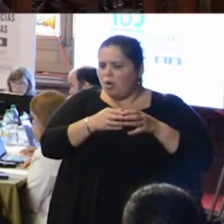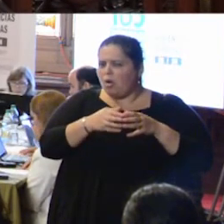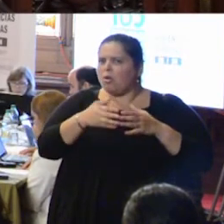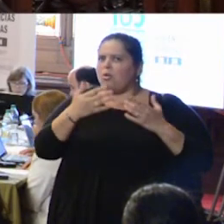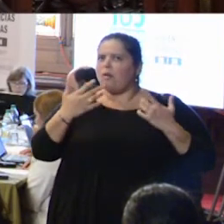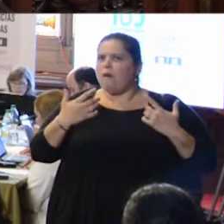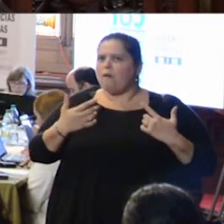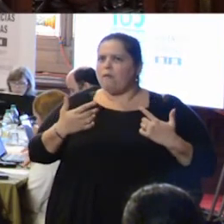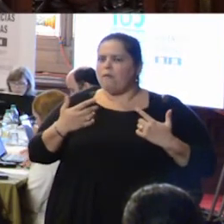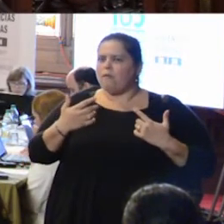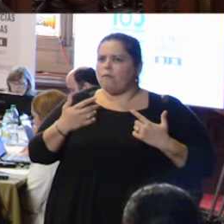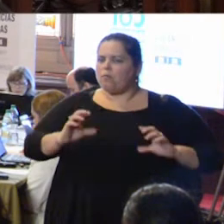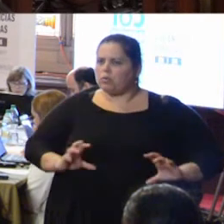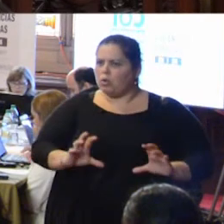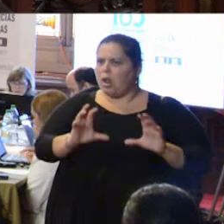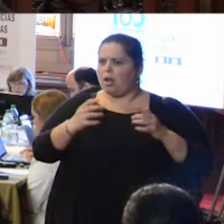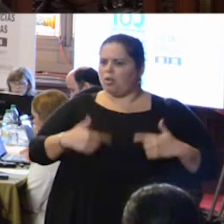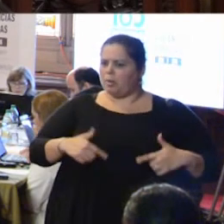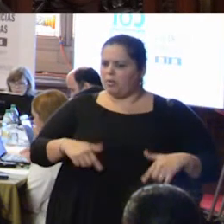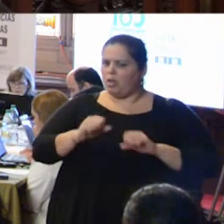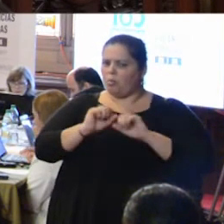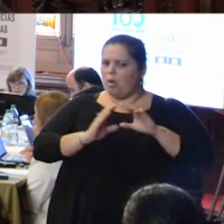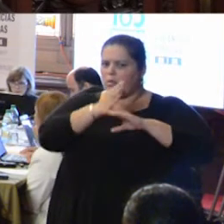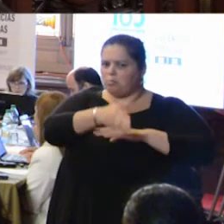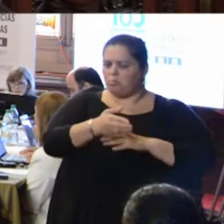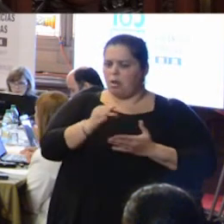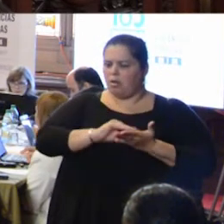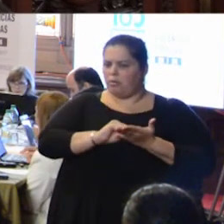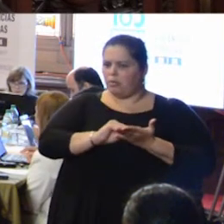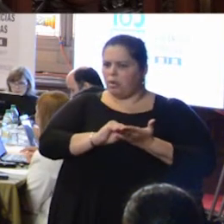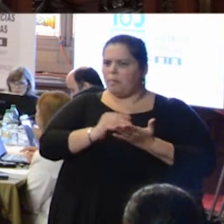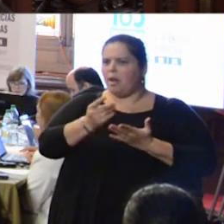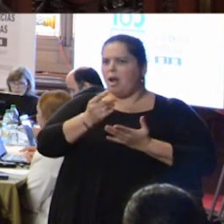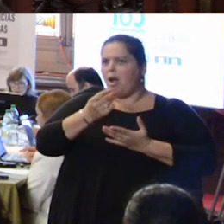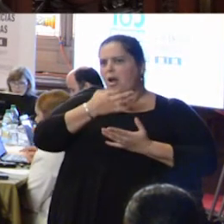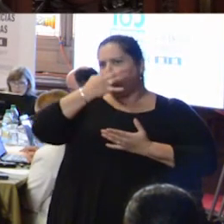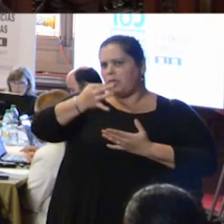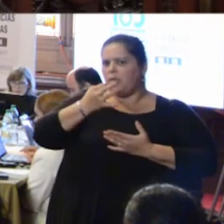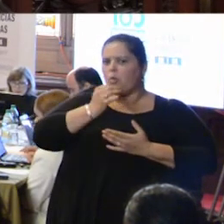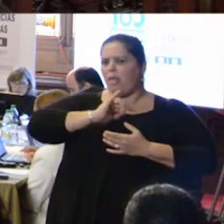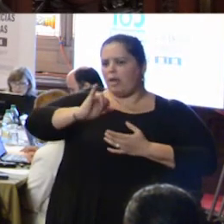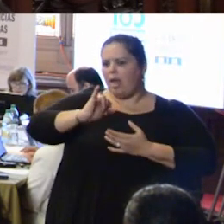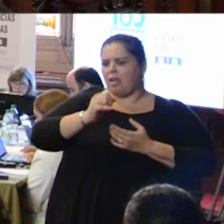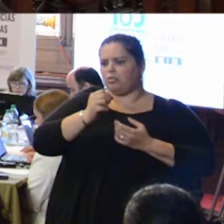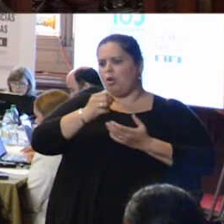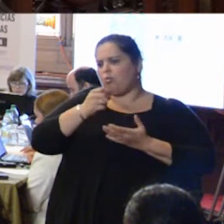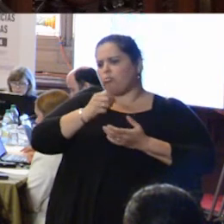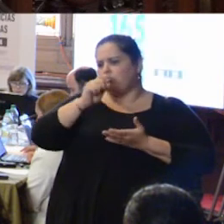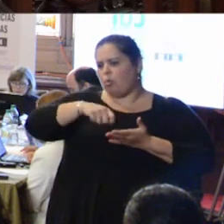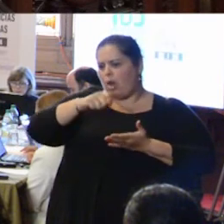del Ministerio se apersonaran al mencionado despacho por instrucción para rendir declaración jurada. Esto en cuanto a la laguna de